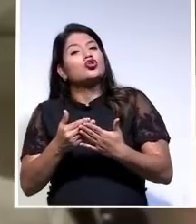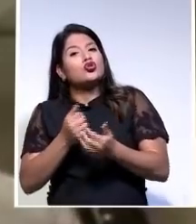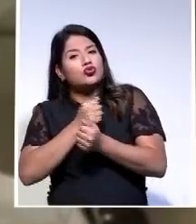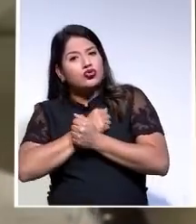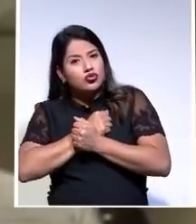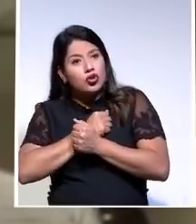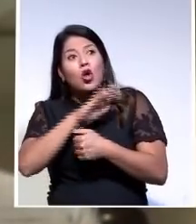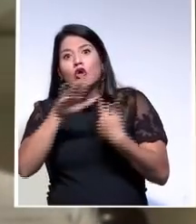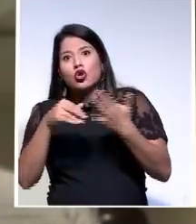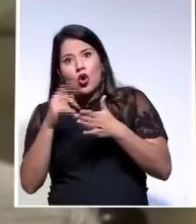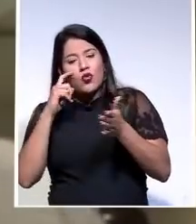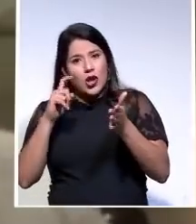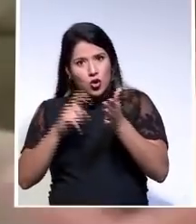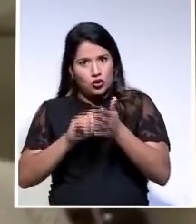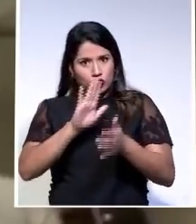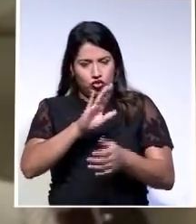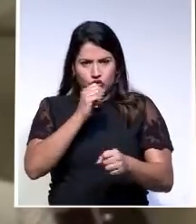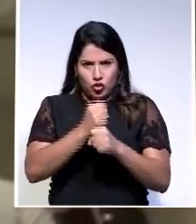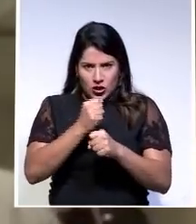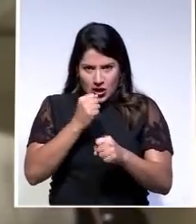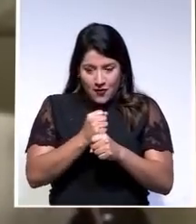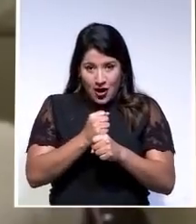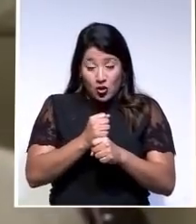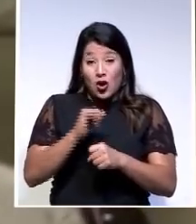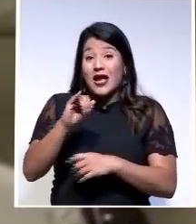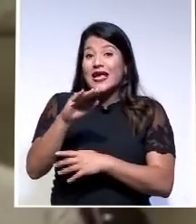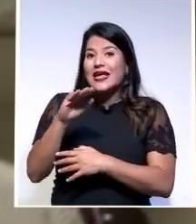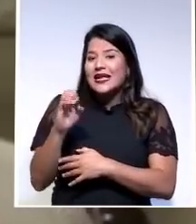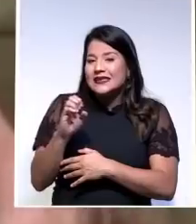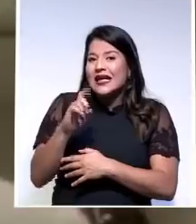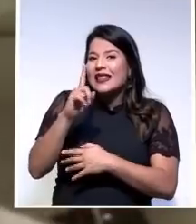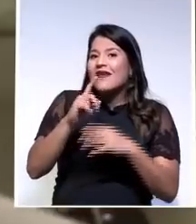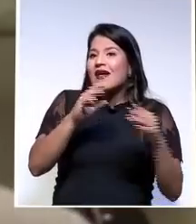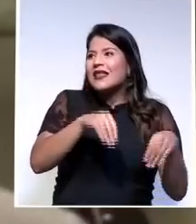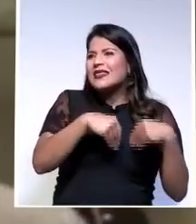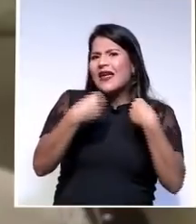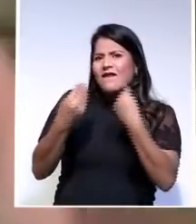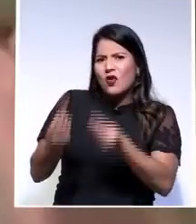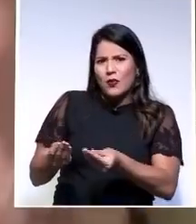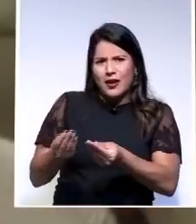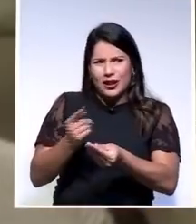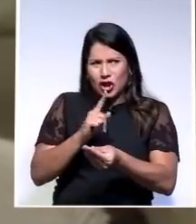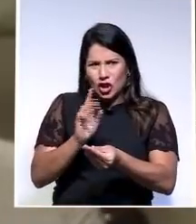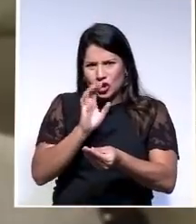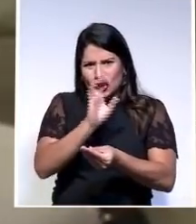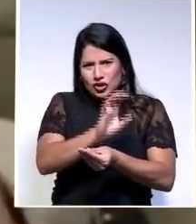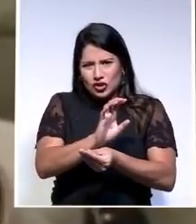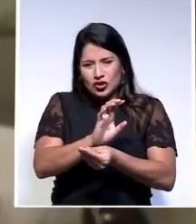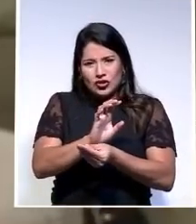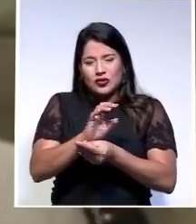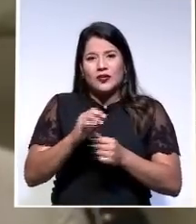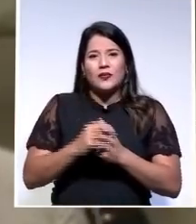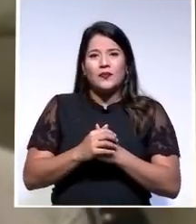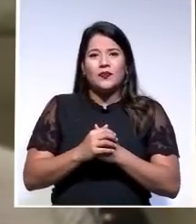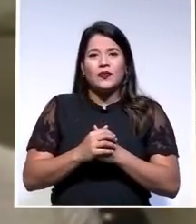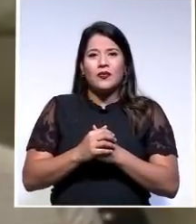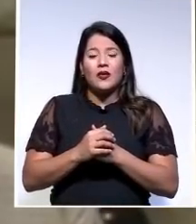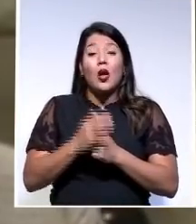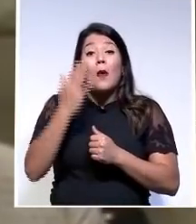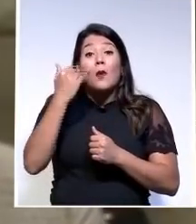les reconocemos, requería devolver lo que no era del ICE, porque